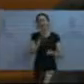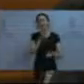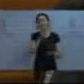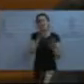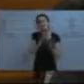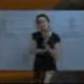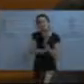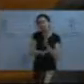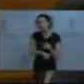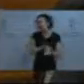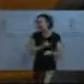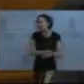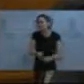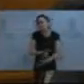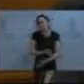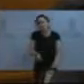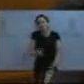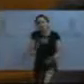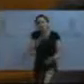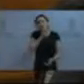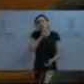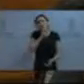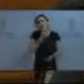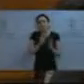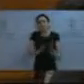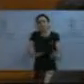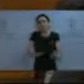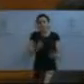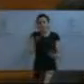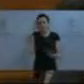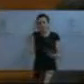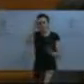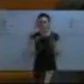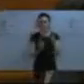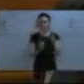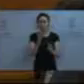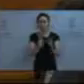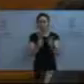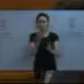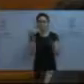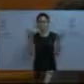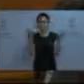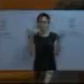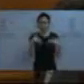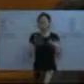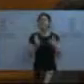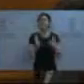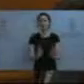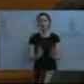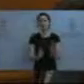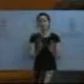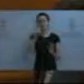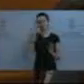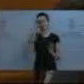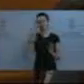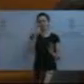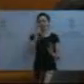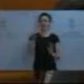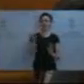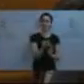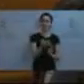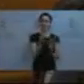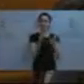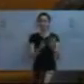de mencionar. Y, sin embargo, Cabrales no tiene ambulancia y, sin embargo, Cabrales lo que sí tiene son